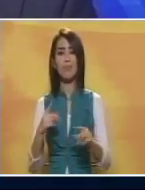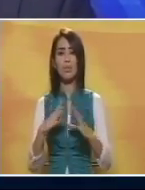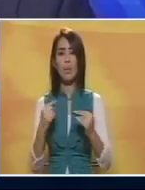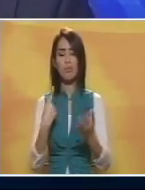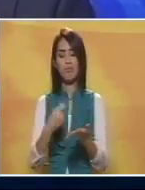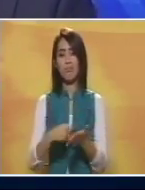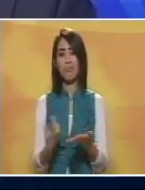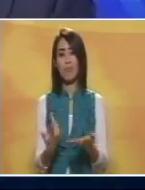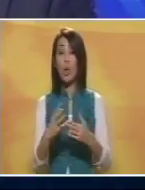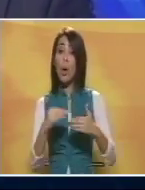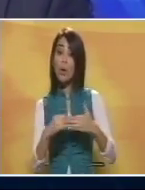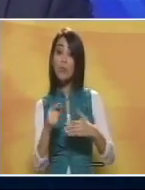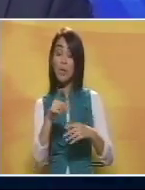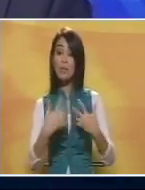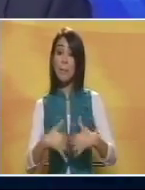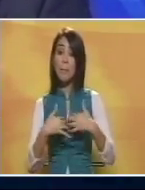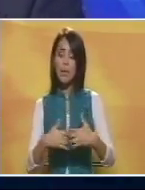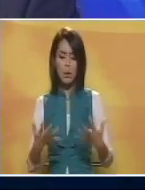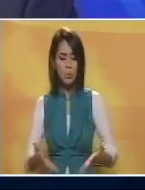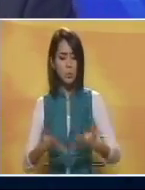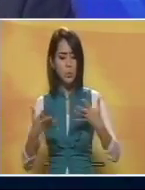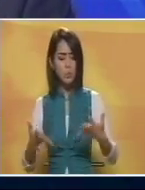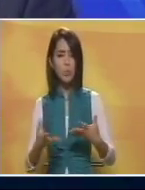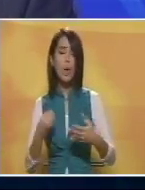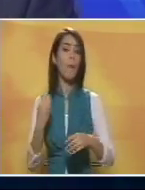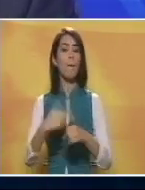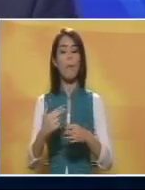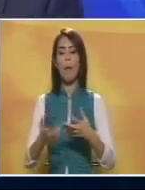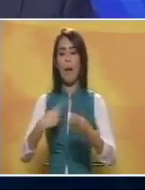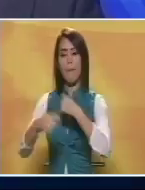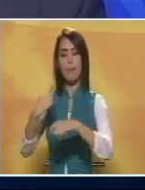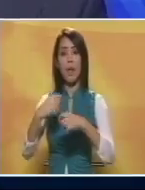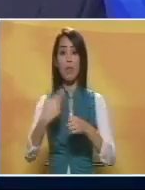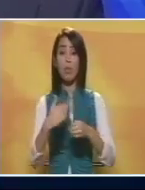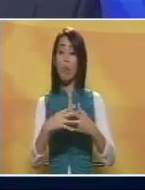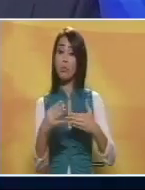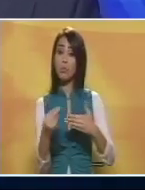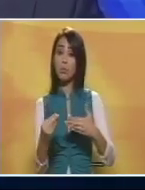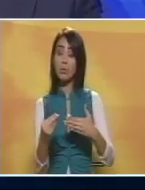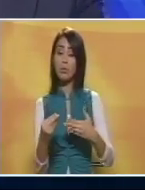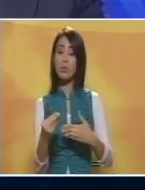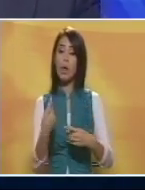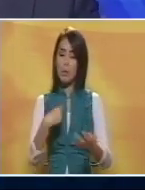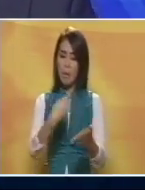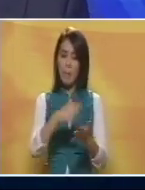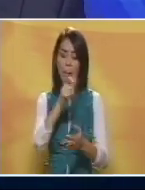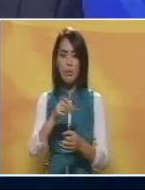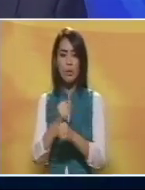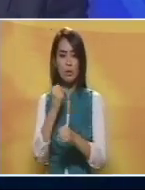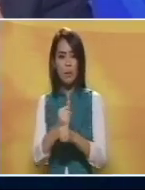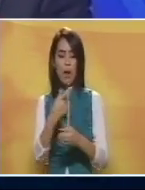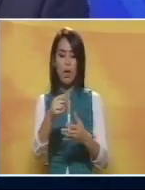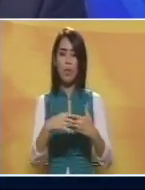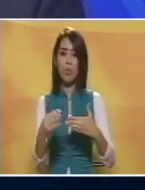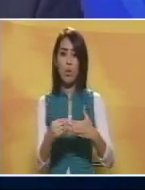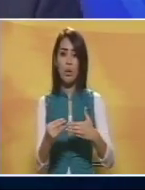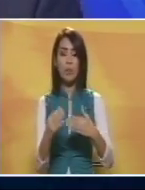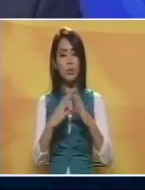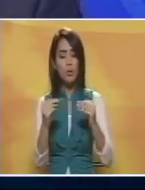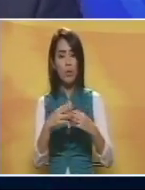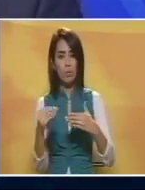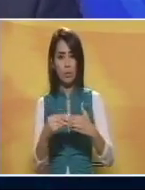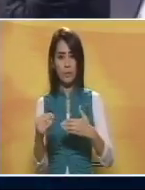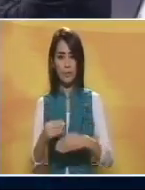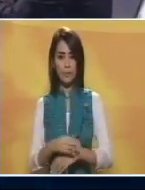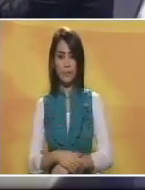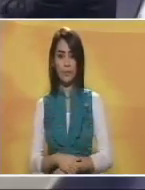Con la dolarización esas empresas van a estar motivadas porque van a vender en dólares, van a pagarle a sus empleados en dólares, van a hacer su operación en dólares y van a tener su